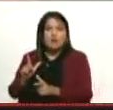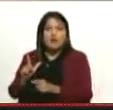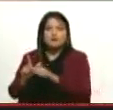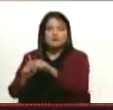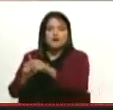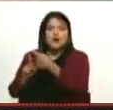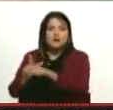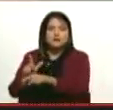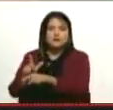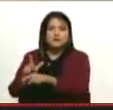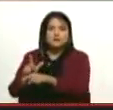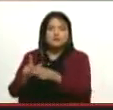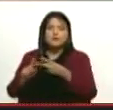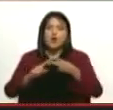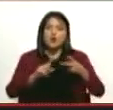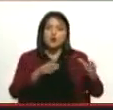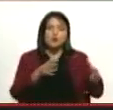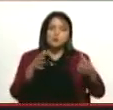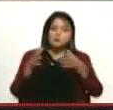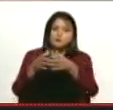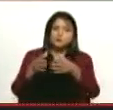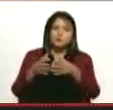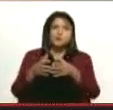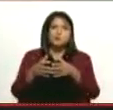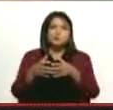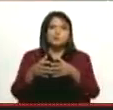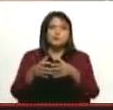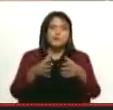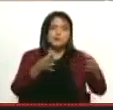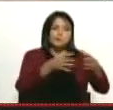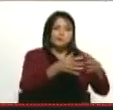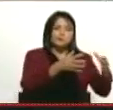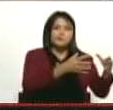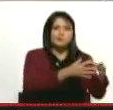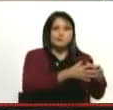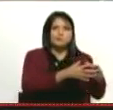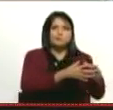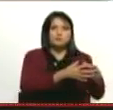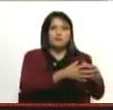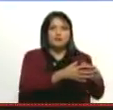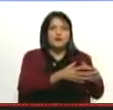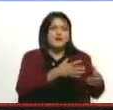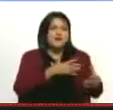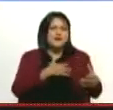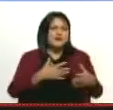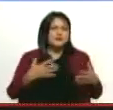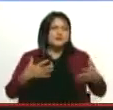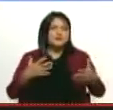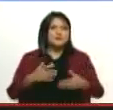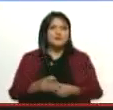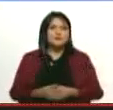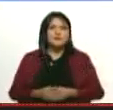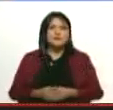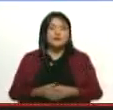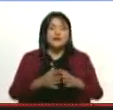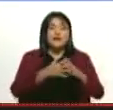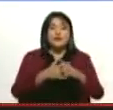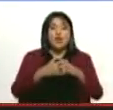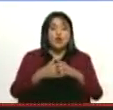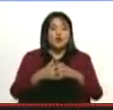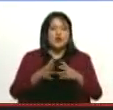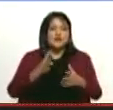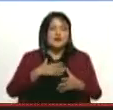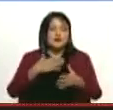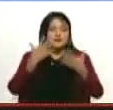y otro conjunto de fuerzas que quieren que América sea blanca que Estados Unidos sea blanco de nuevo